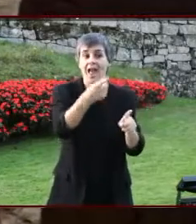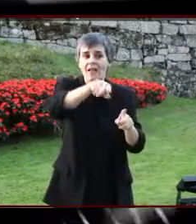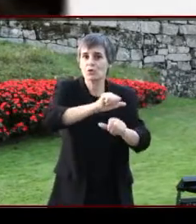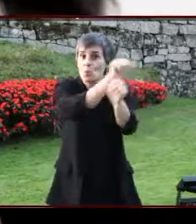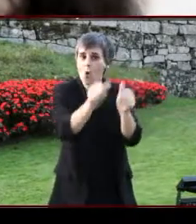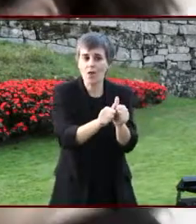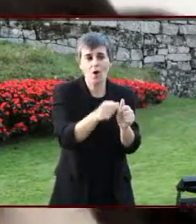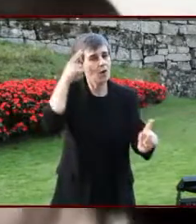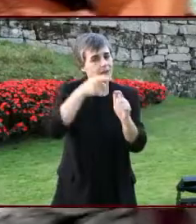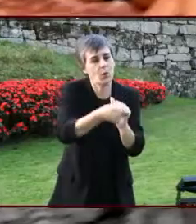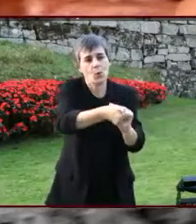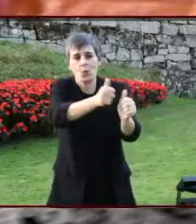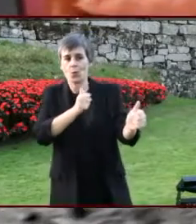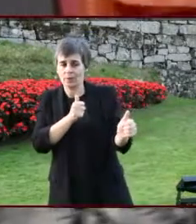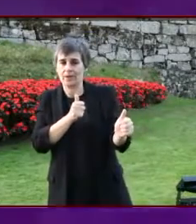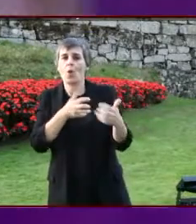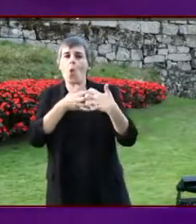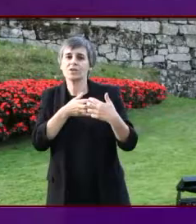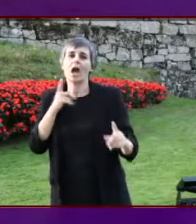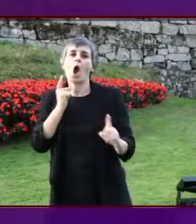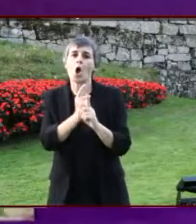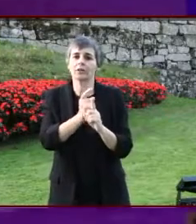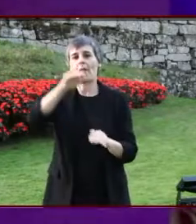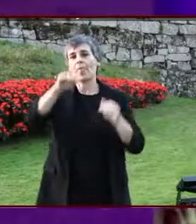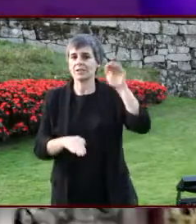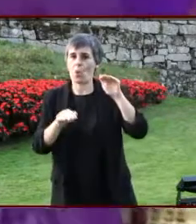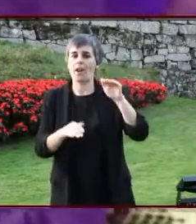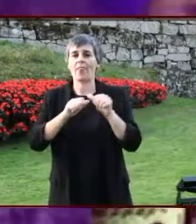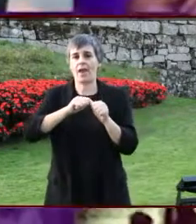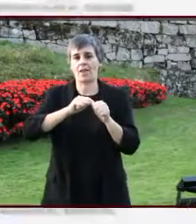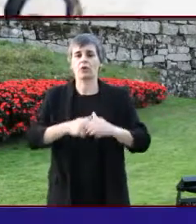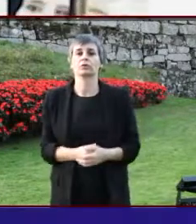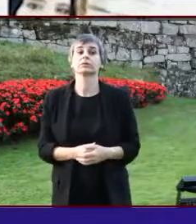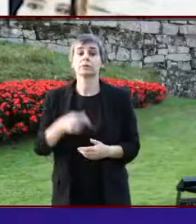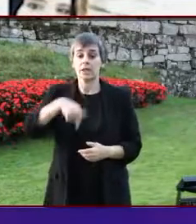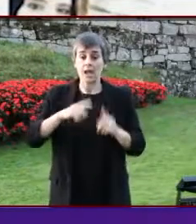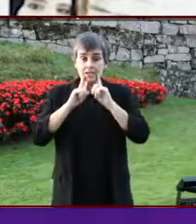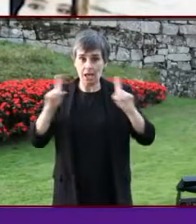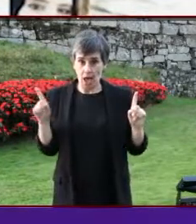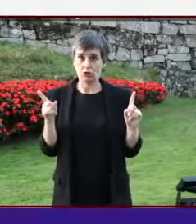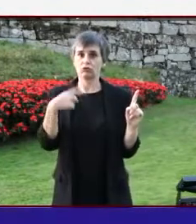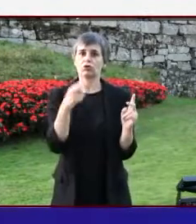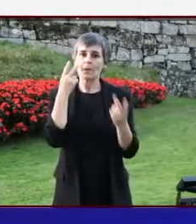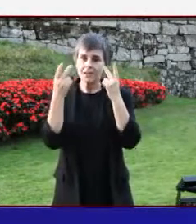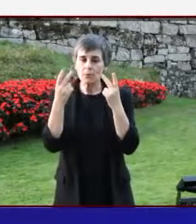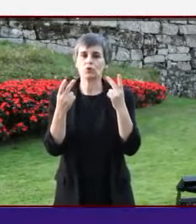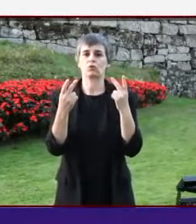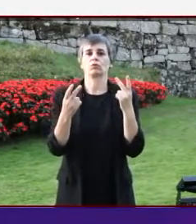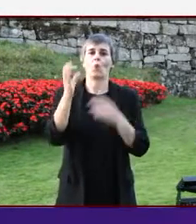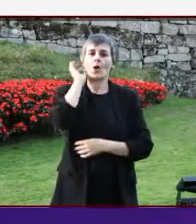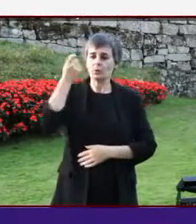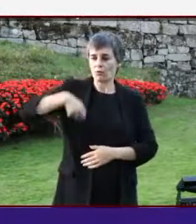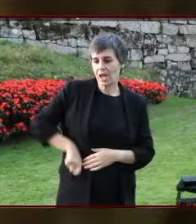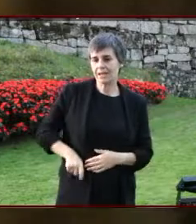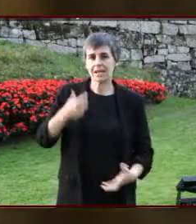xénero. Este ano, visibilizamos as profesionais e as artistas no noso directorio, creando